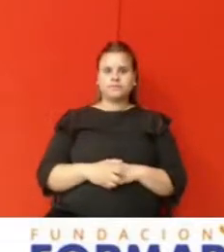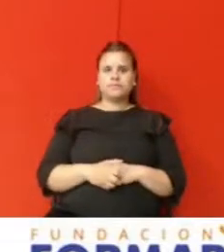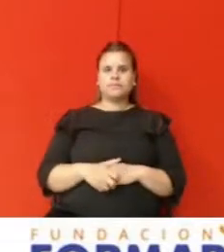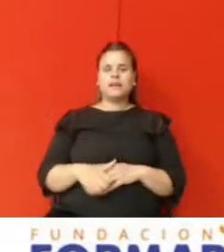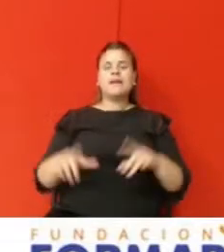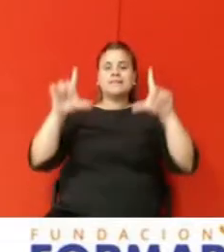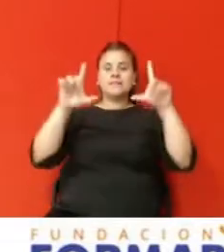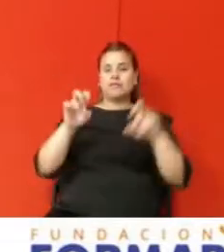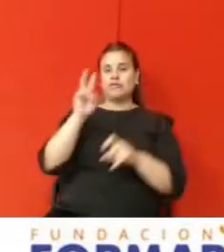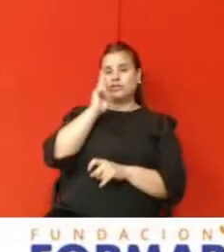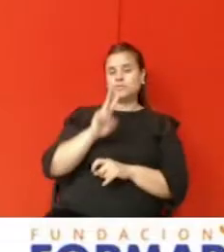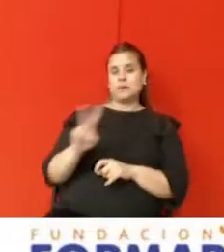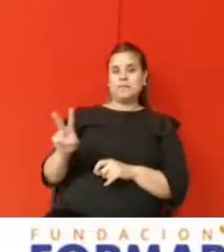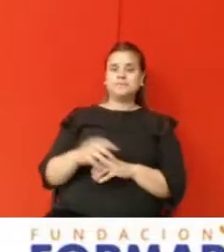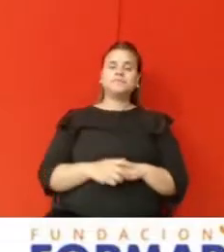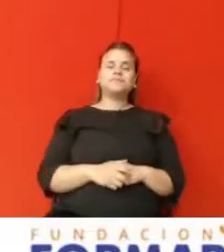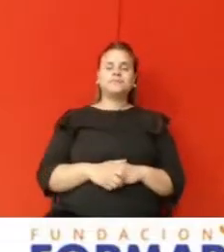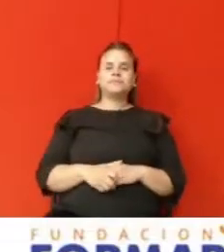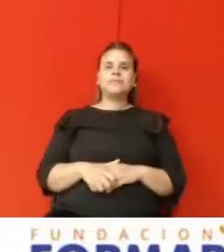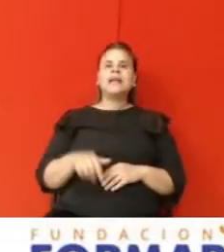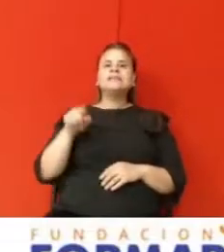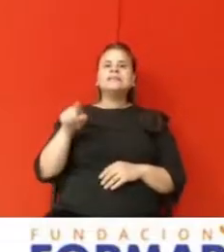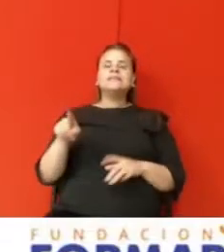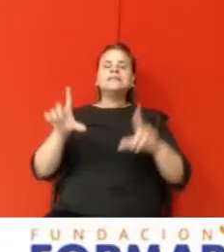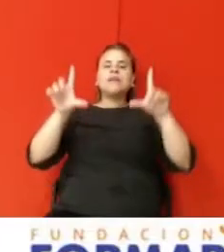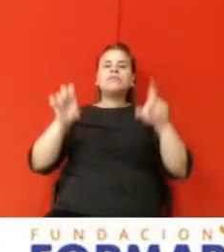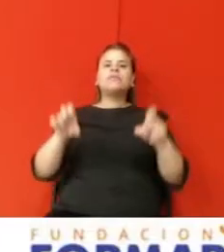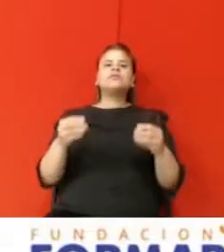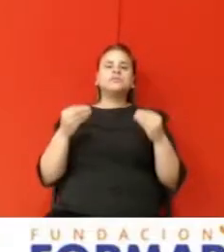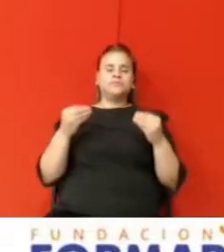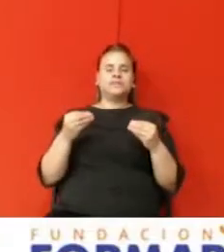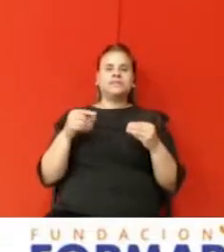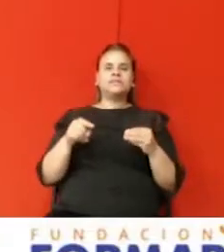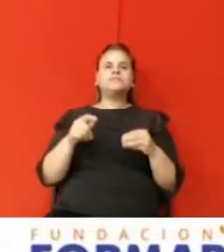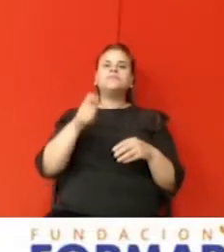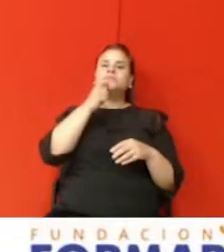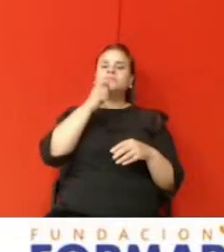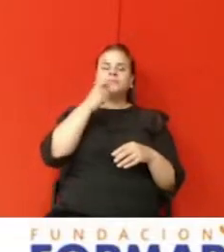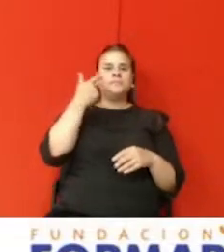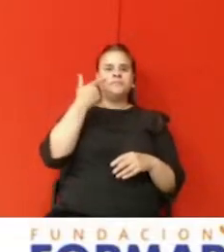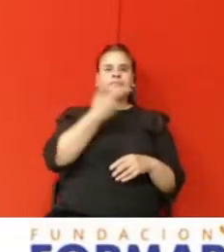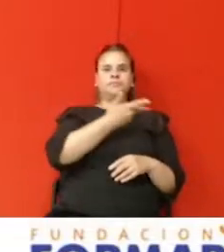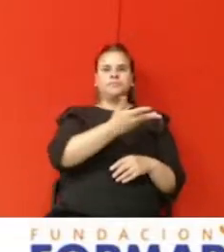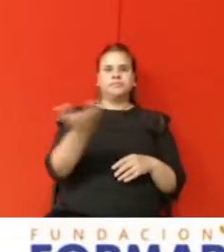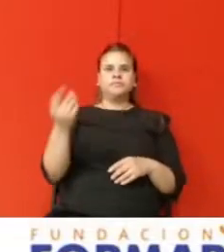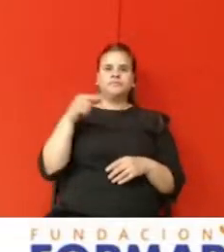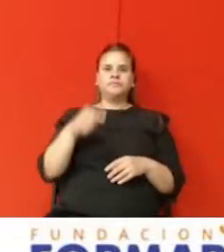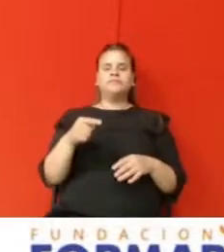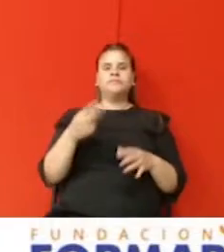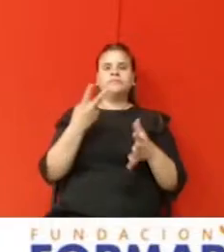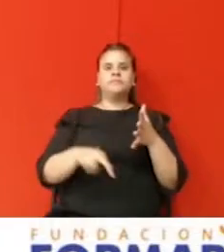foto yo la puse porque, bueno, es un ejemplo de lo que es el